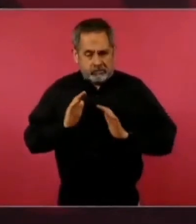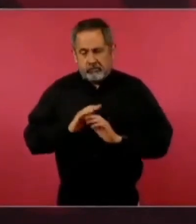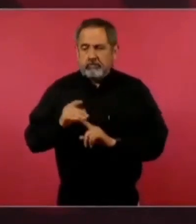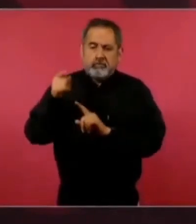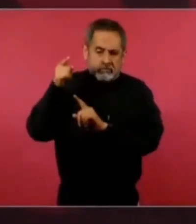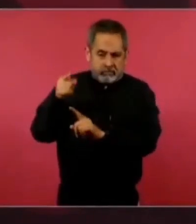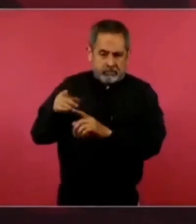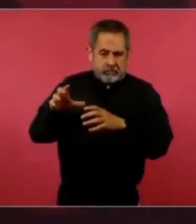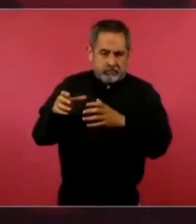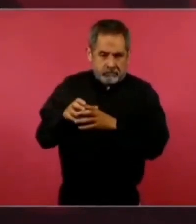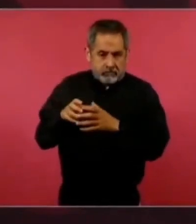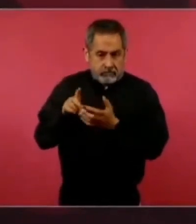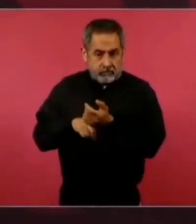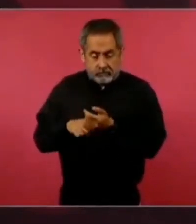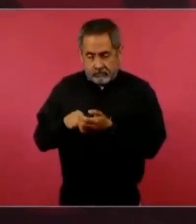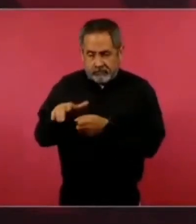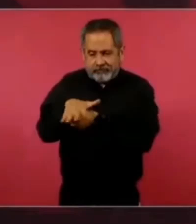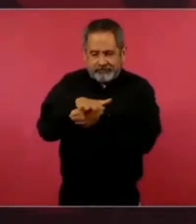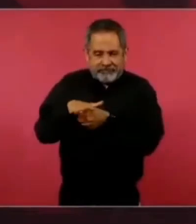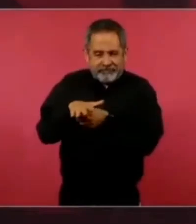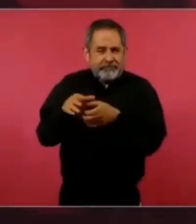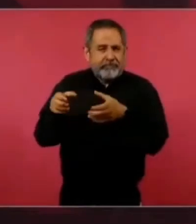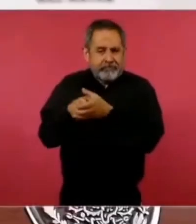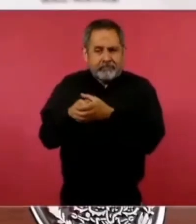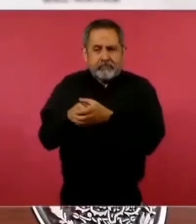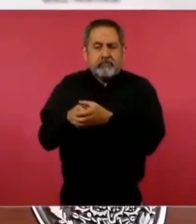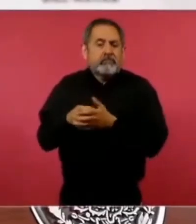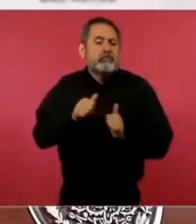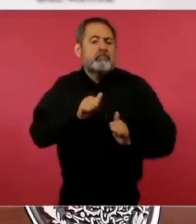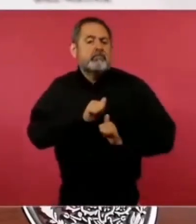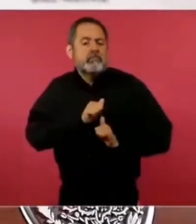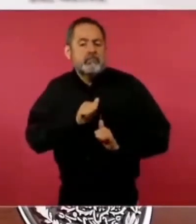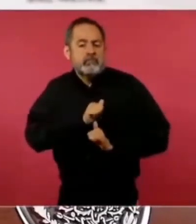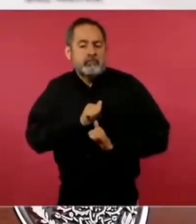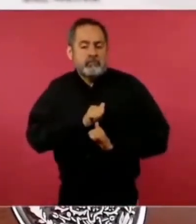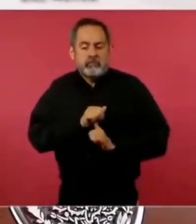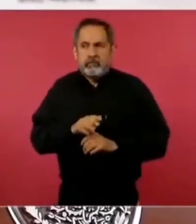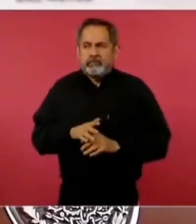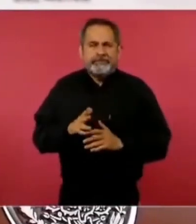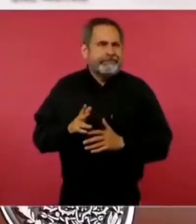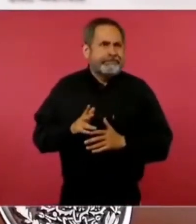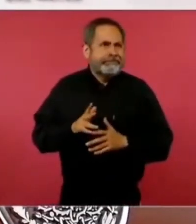precisos, de parte de los soldados, omisión.